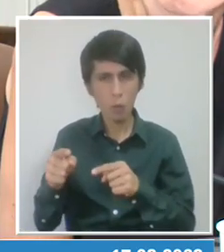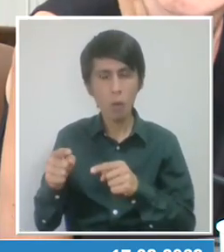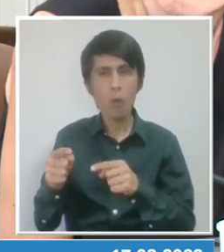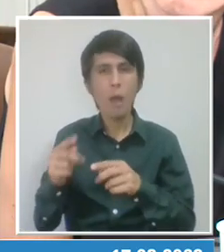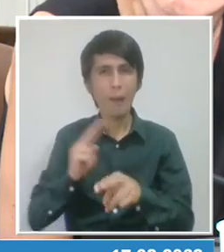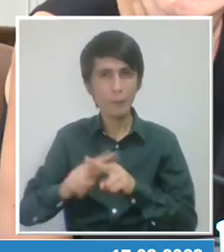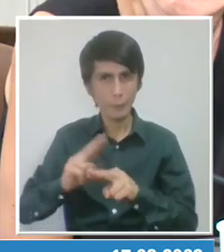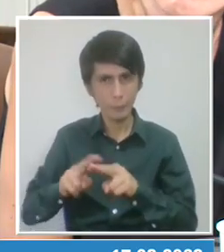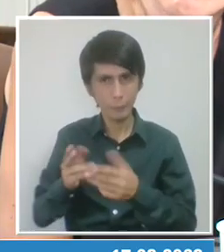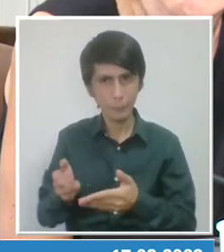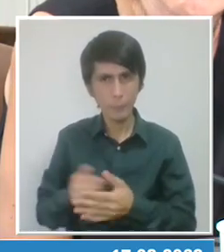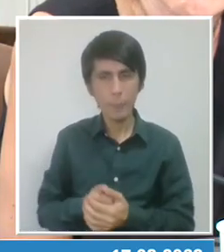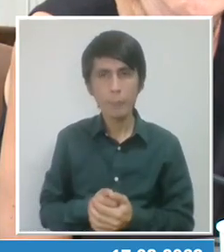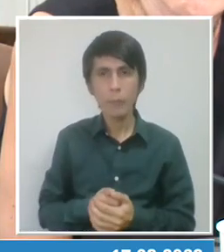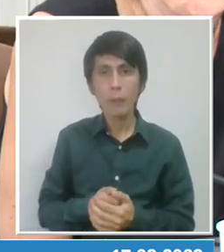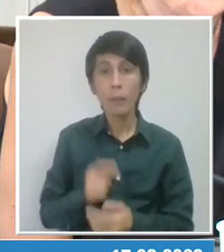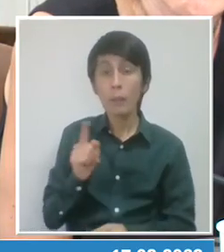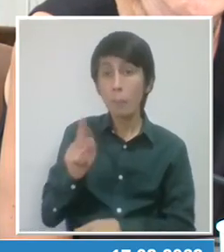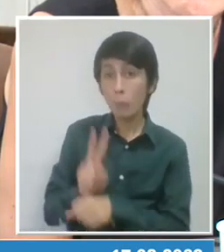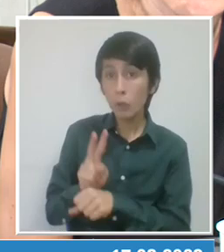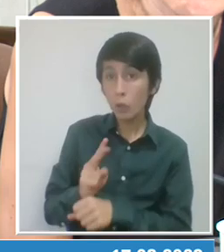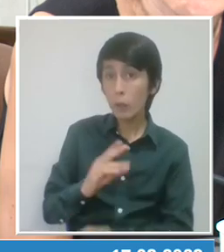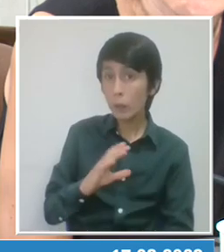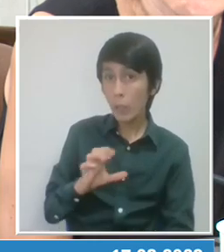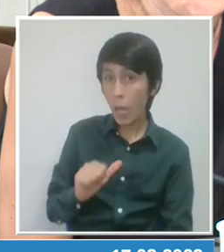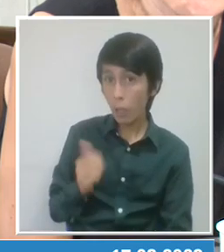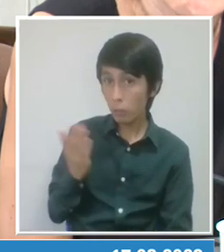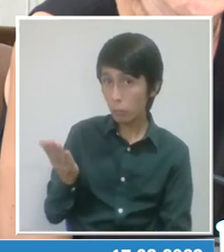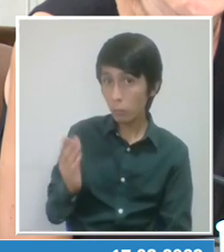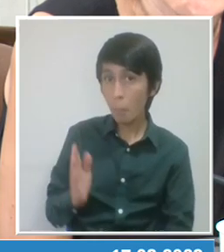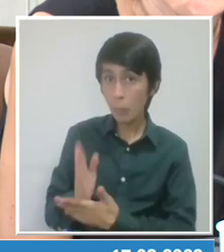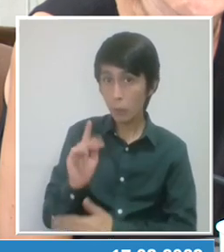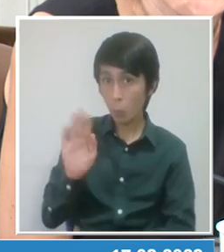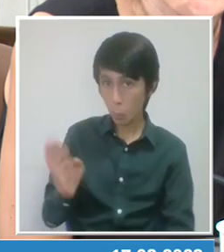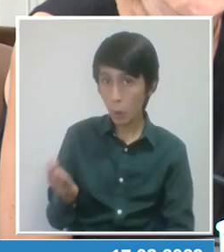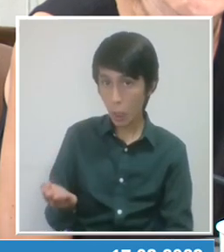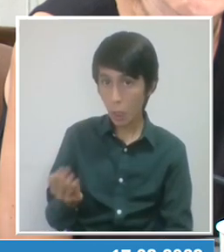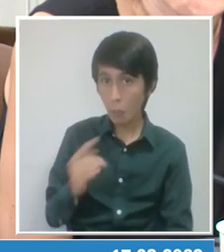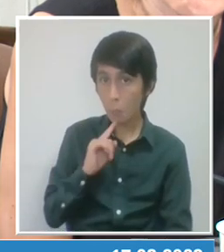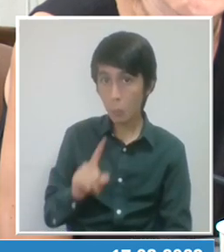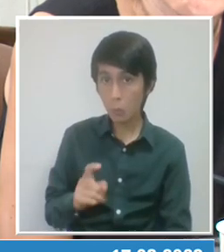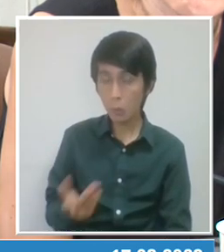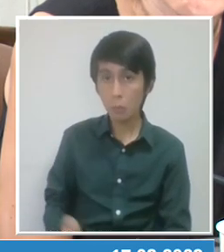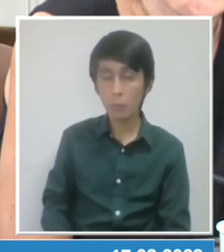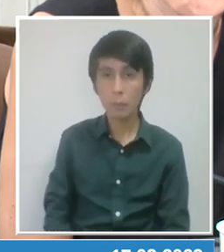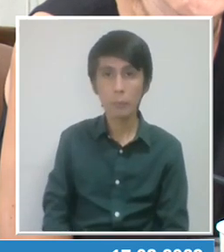Profesor Sea, ¿desea partir usted respondiendo las preguntas?